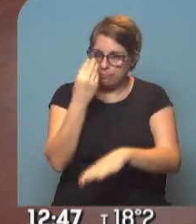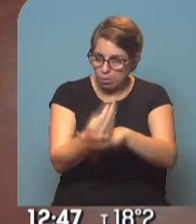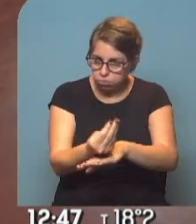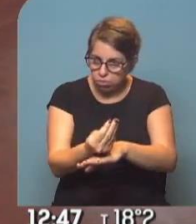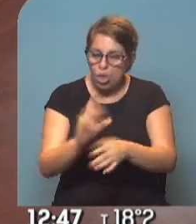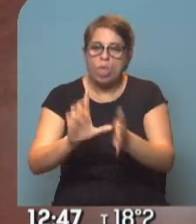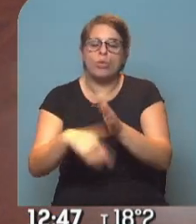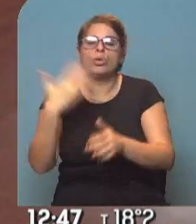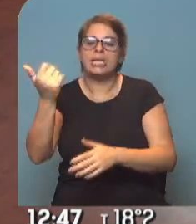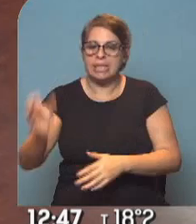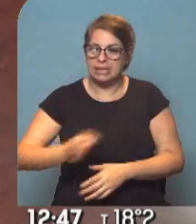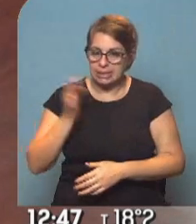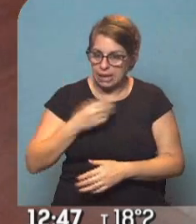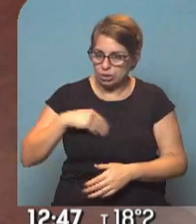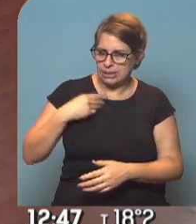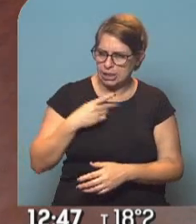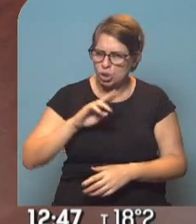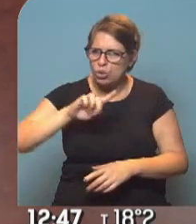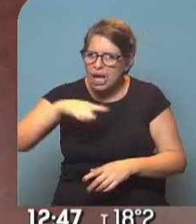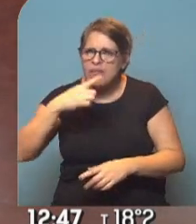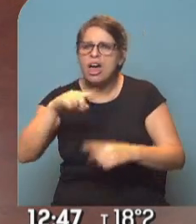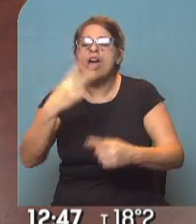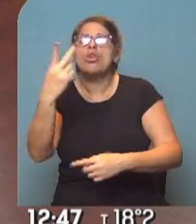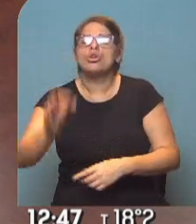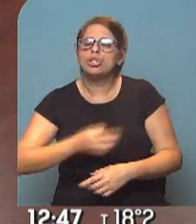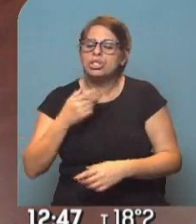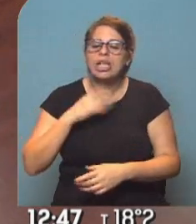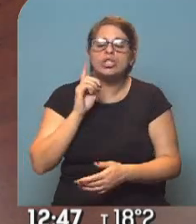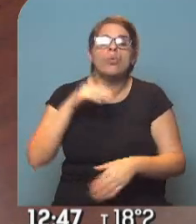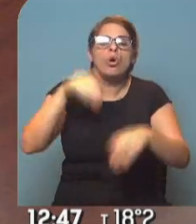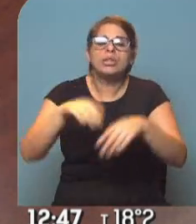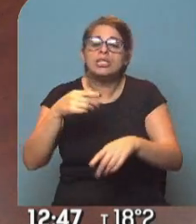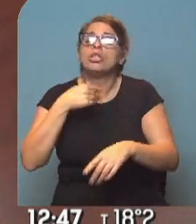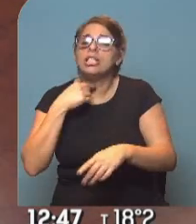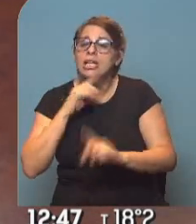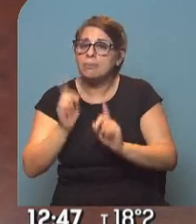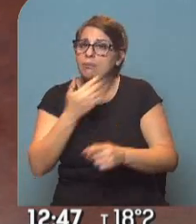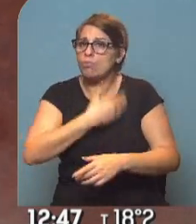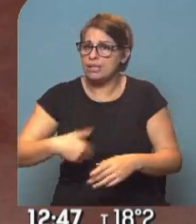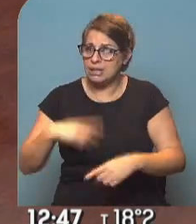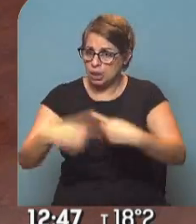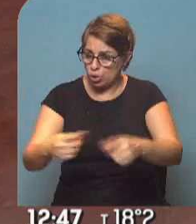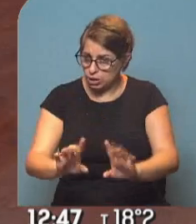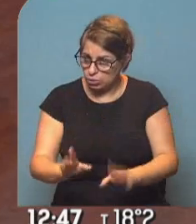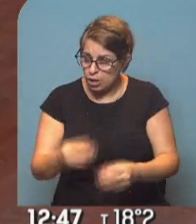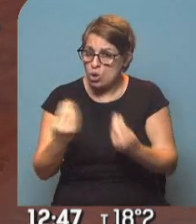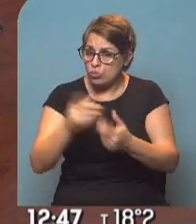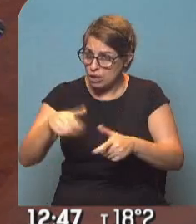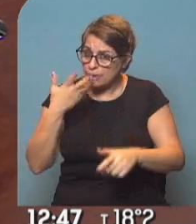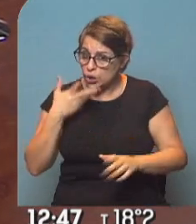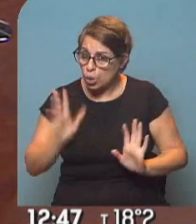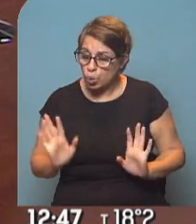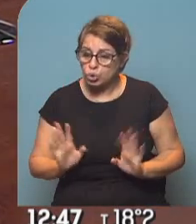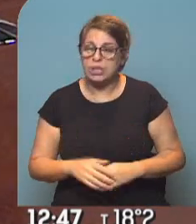la sensación de poder cada 2 años decidir si queremos que siga el presidente puede llegar a ser algo que los entusiasme a varios. En ese